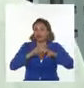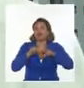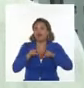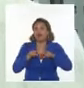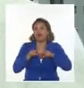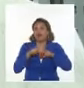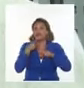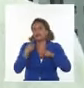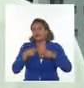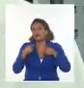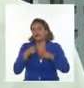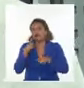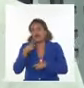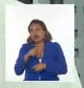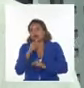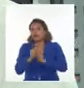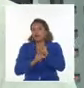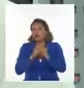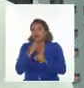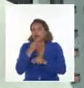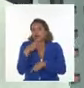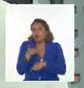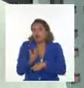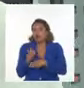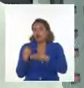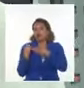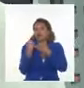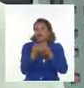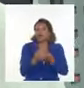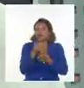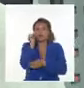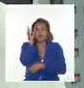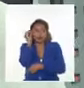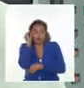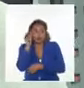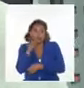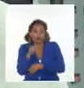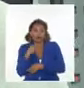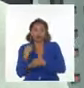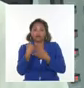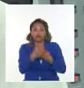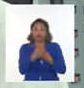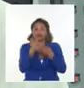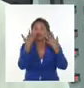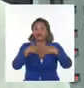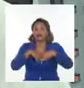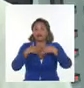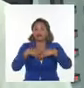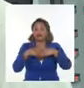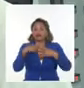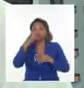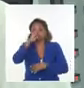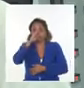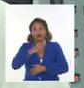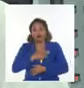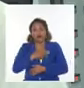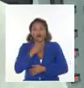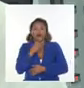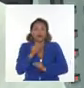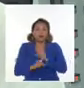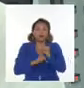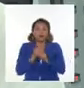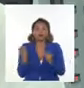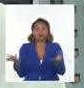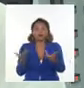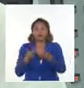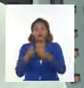tenemos que intentar ver es en qué medida podemos incorporar esas líneas innovadoras de investigación en el modelo productivo de la institución para conseguir generar divisas